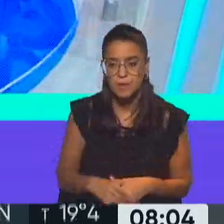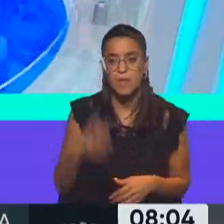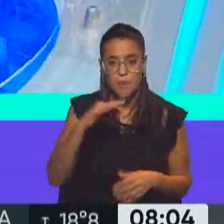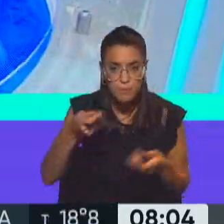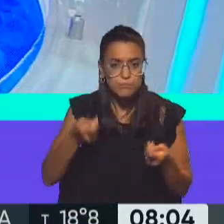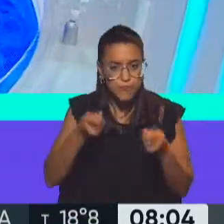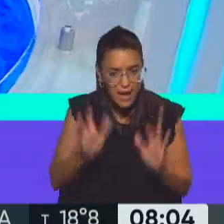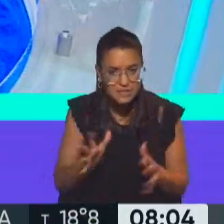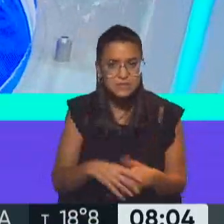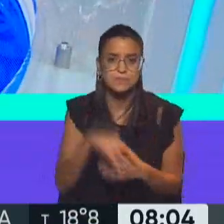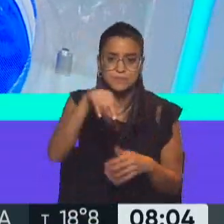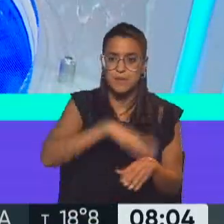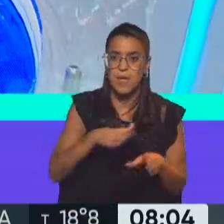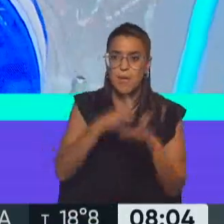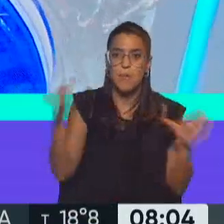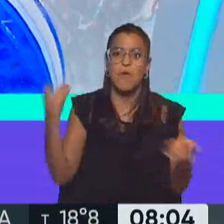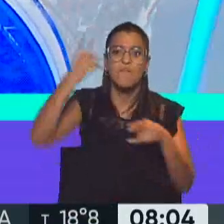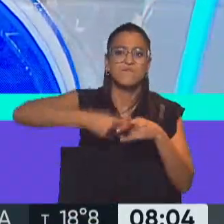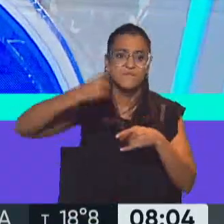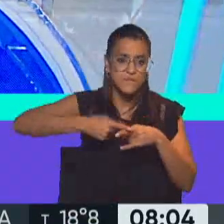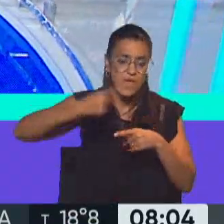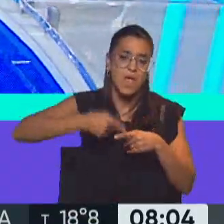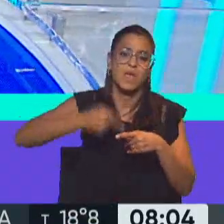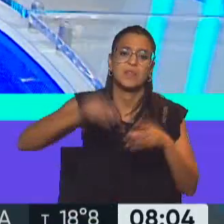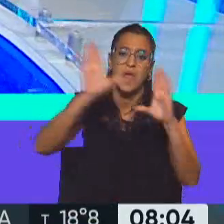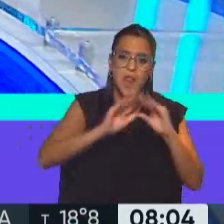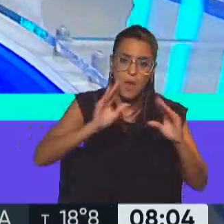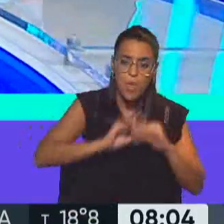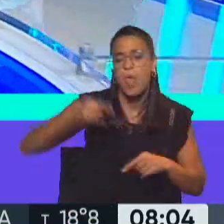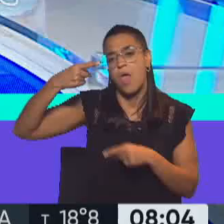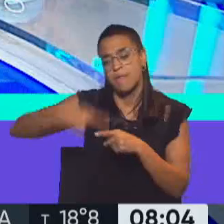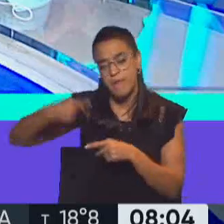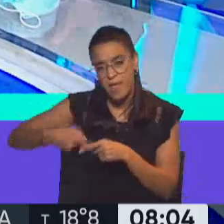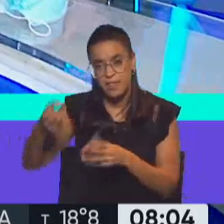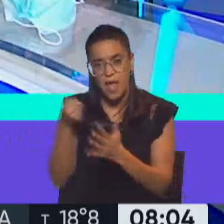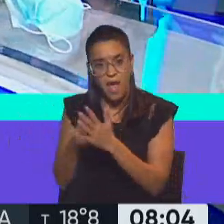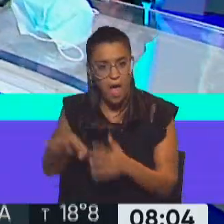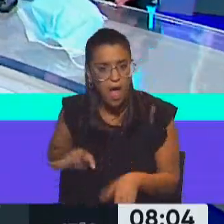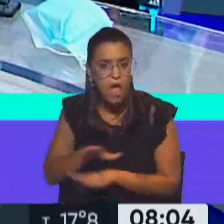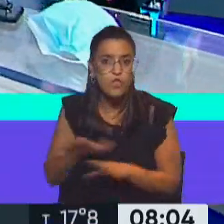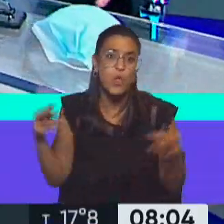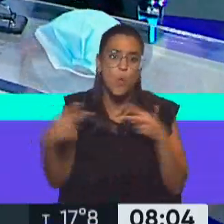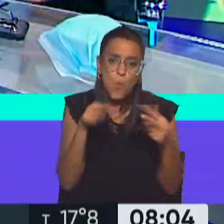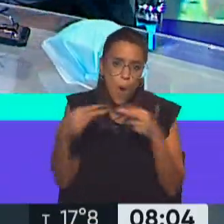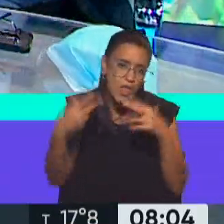enfatizarlo. Estamos en época de fiestas de fin de año, navidemias, aparte, ¿no? Y encuentros. Entonces, hay muchos